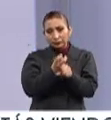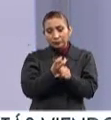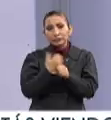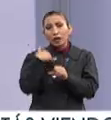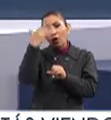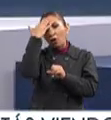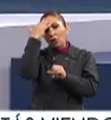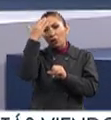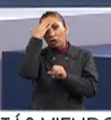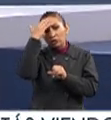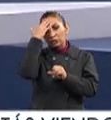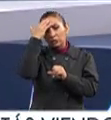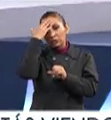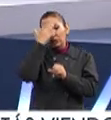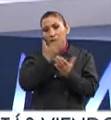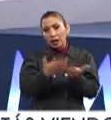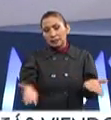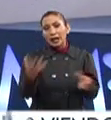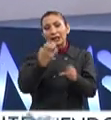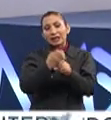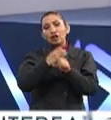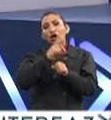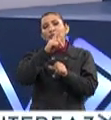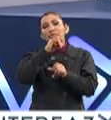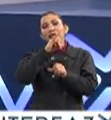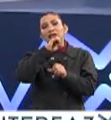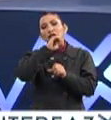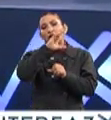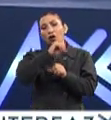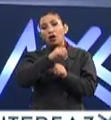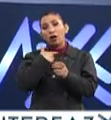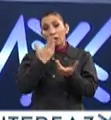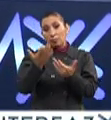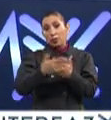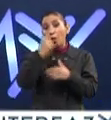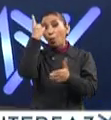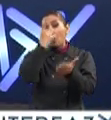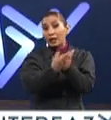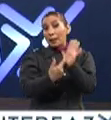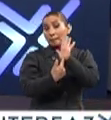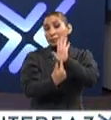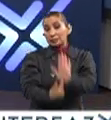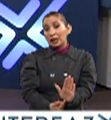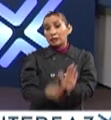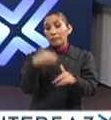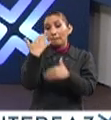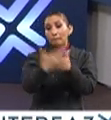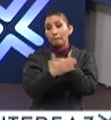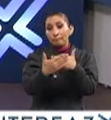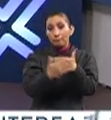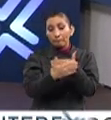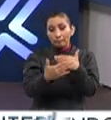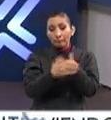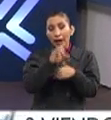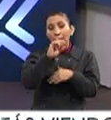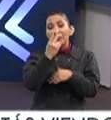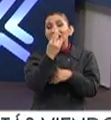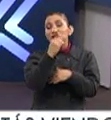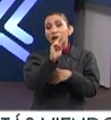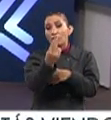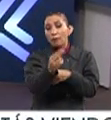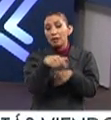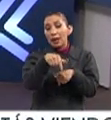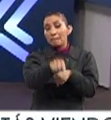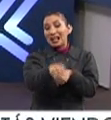que conozcan esta quinta producción discográfica. Va a tener su única presentación el próximo 25